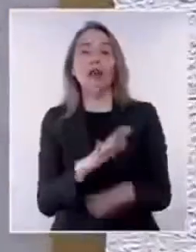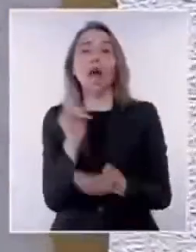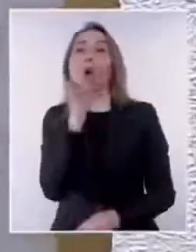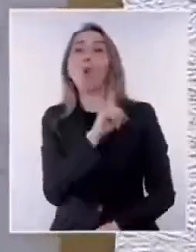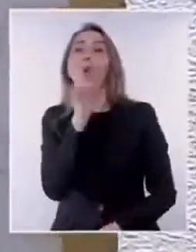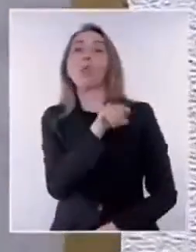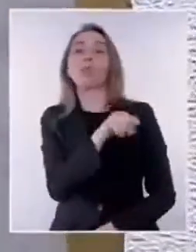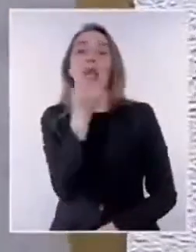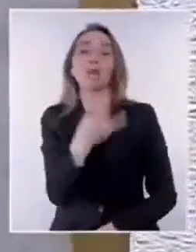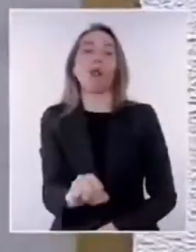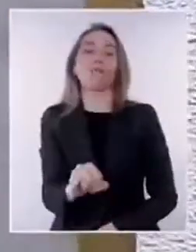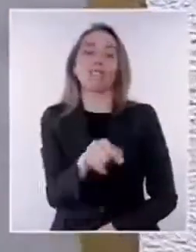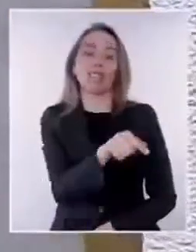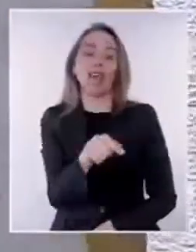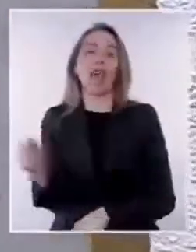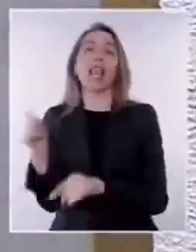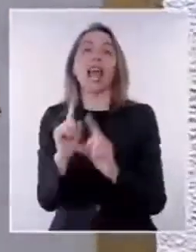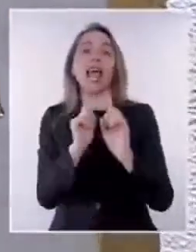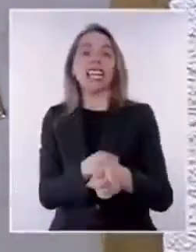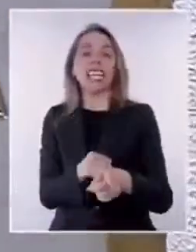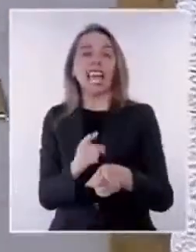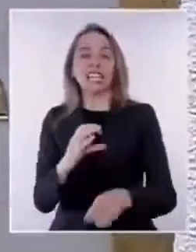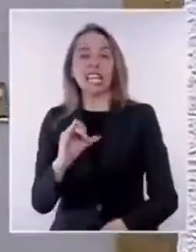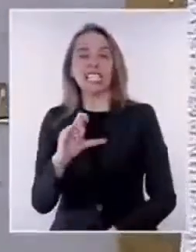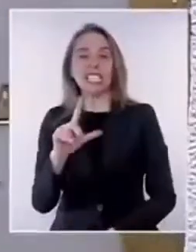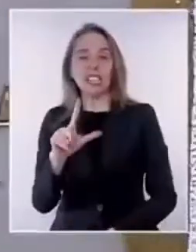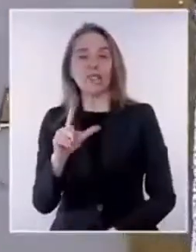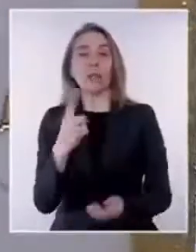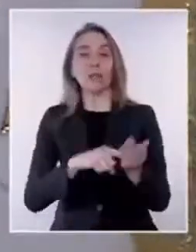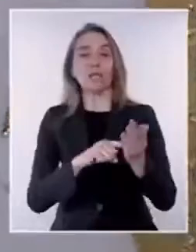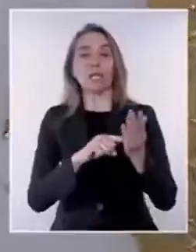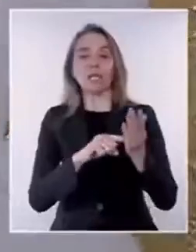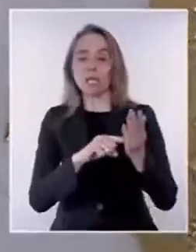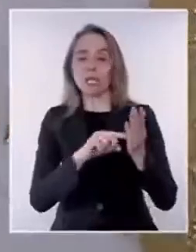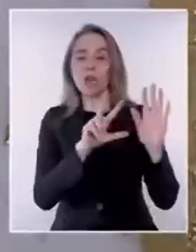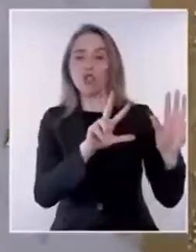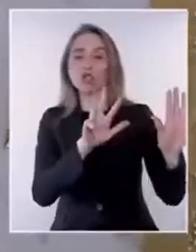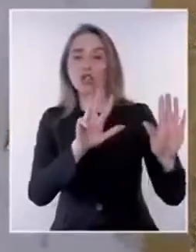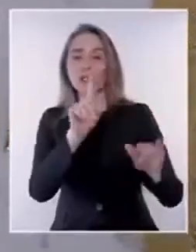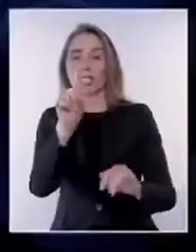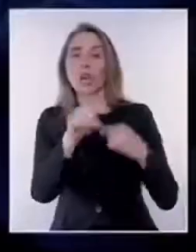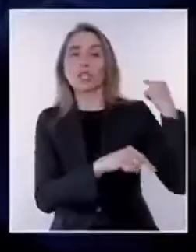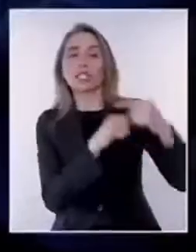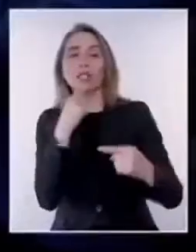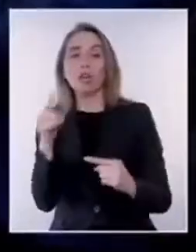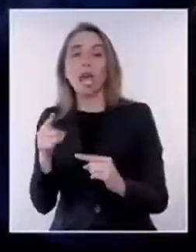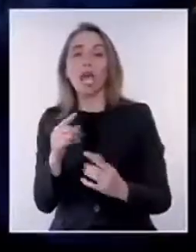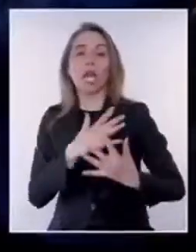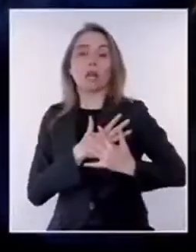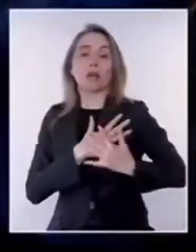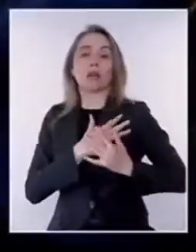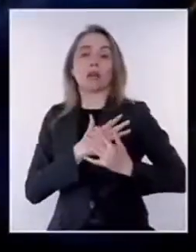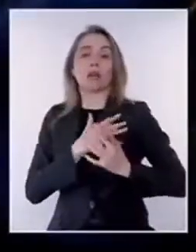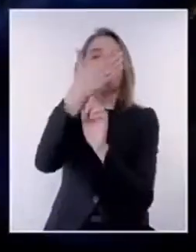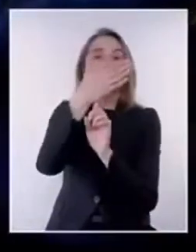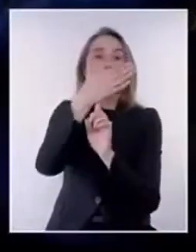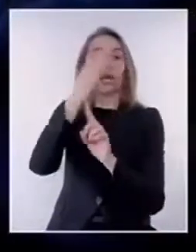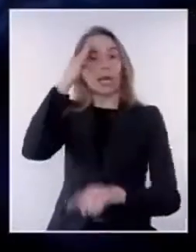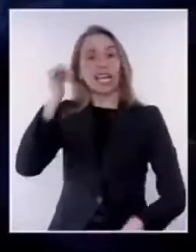Era él en la Guerra Civil del año 91. Dice la historia que se abanderiza por el lado